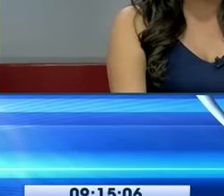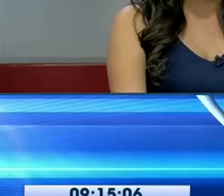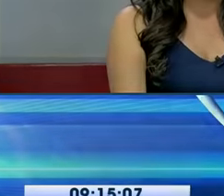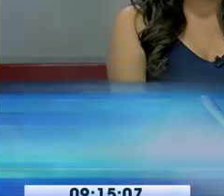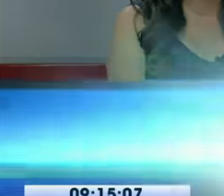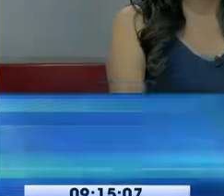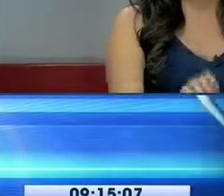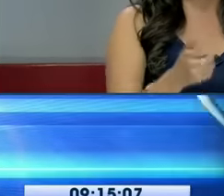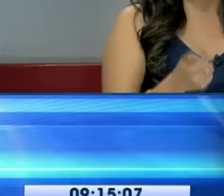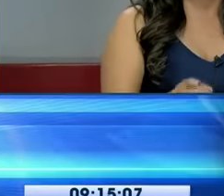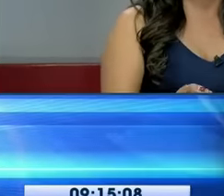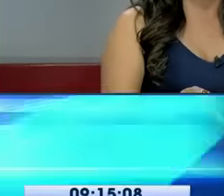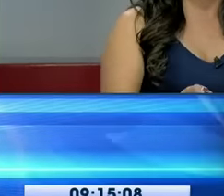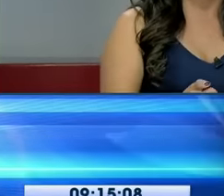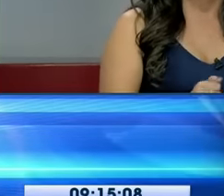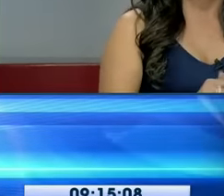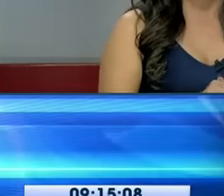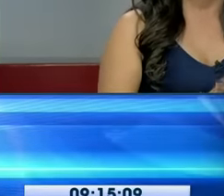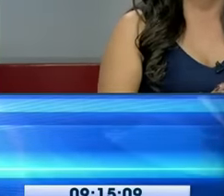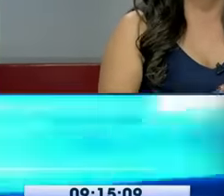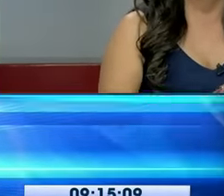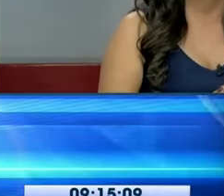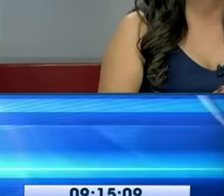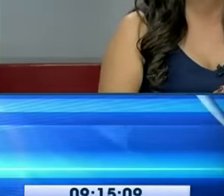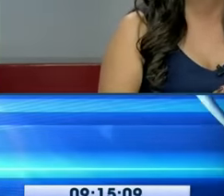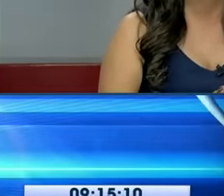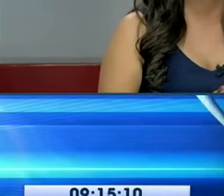pantallas, para que envíen también a nosotros. Ahí están